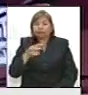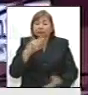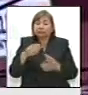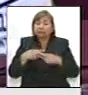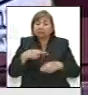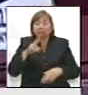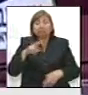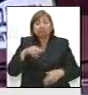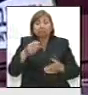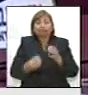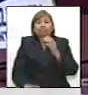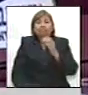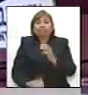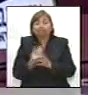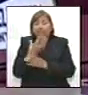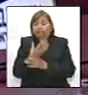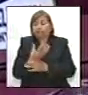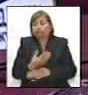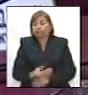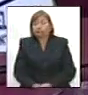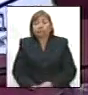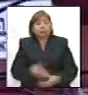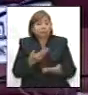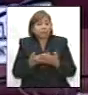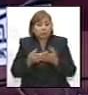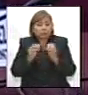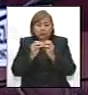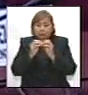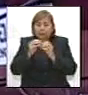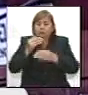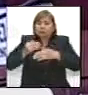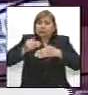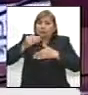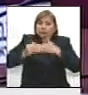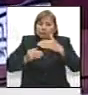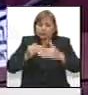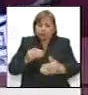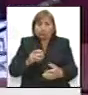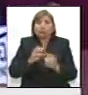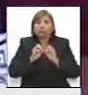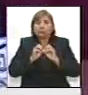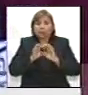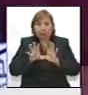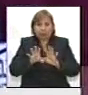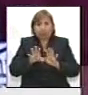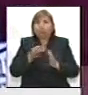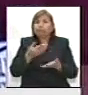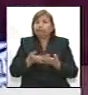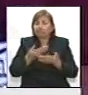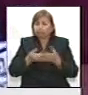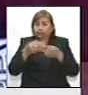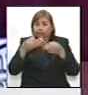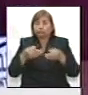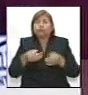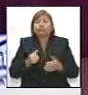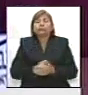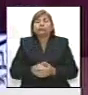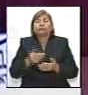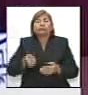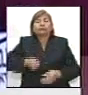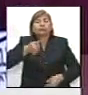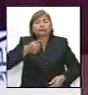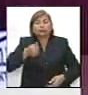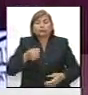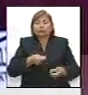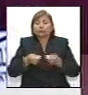regional de Arequipa. La propuesta busca corregir un texto que con el tiempo debe ser precisado y aclarado, lo cual tiene que ver con la consideración de que los directores